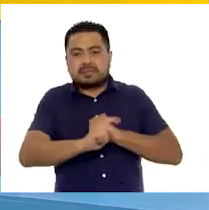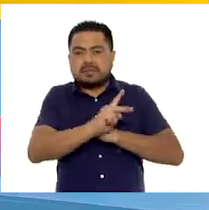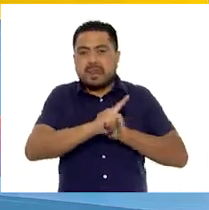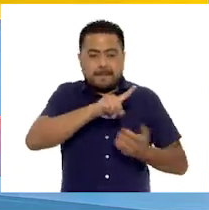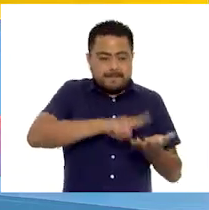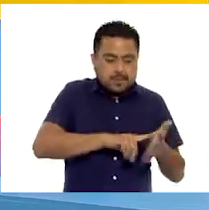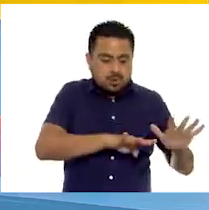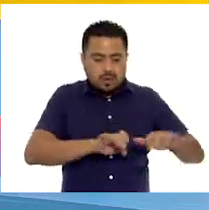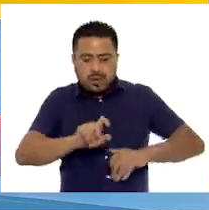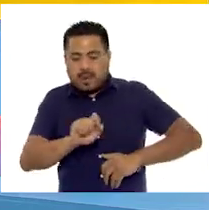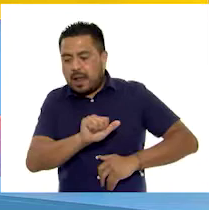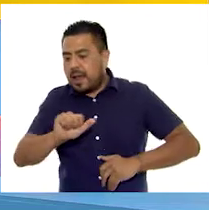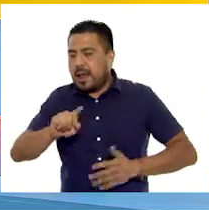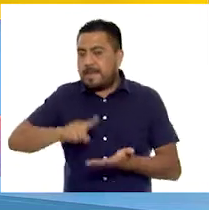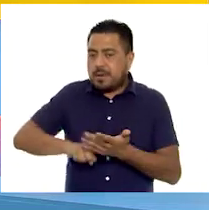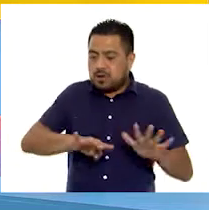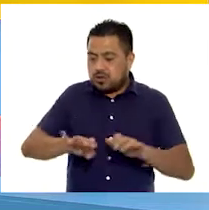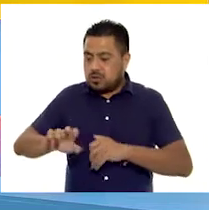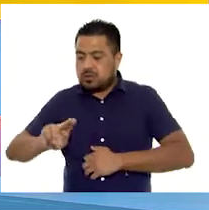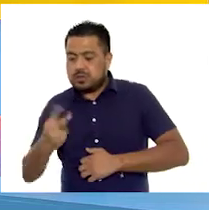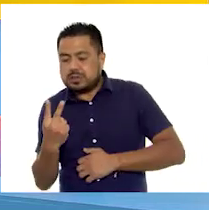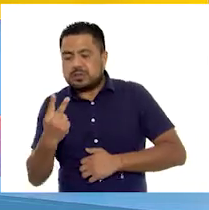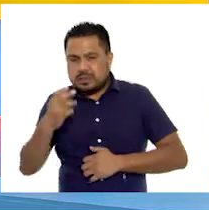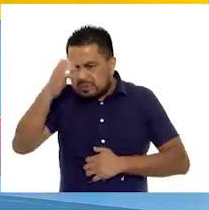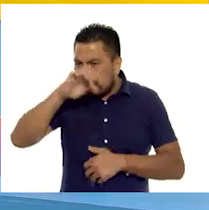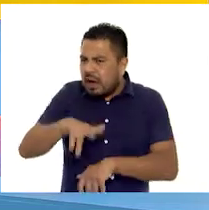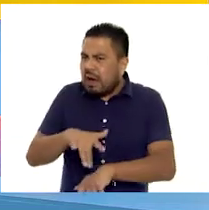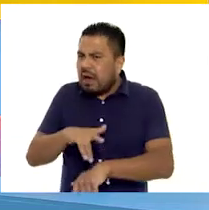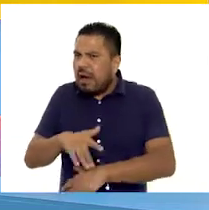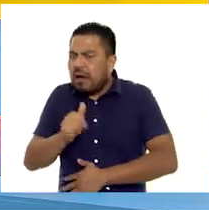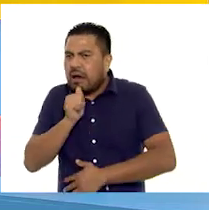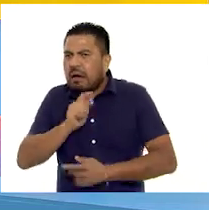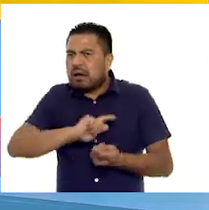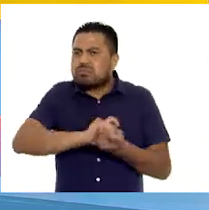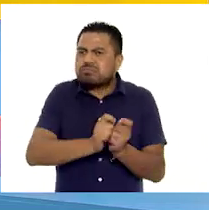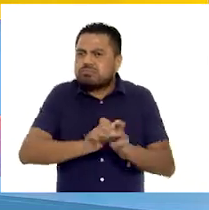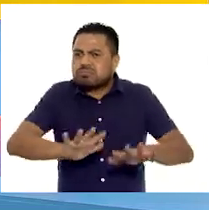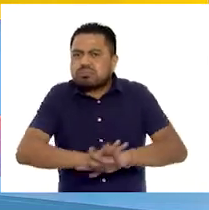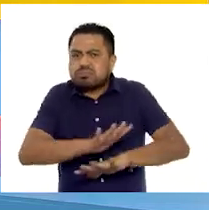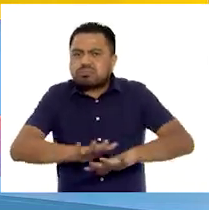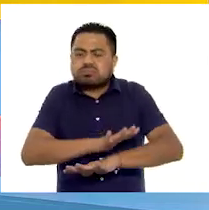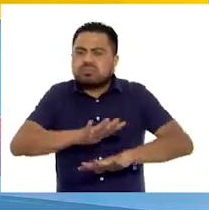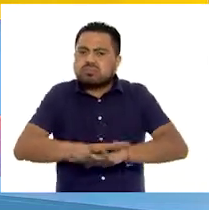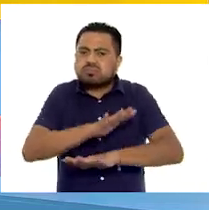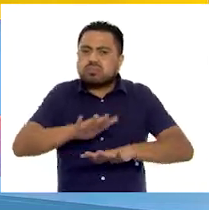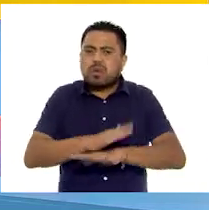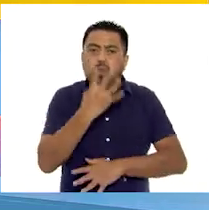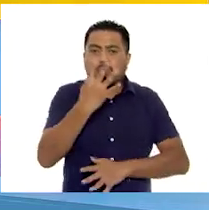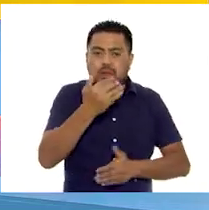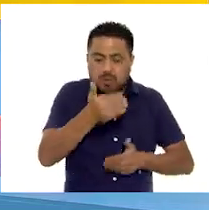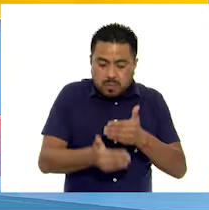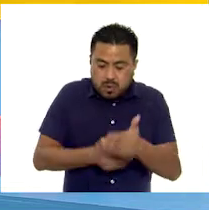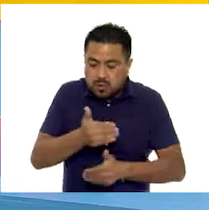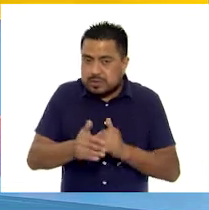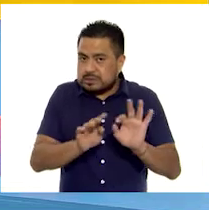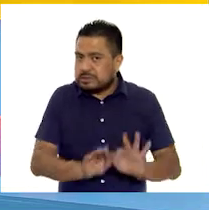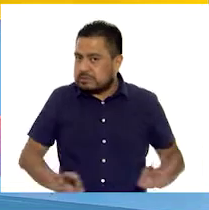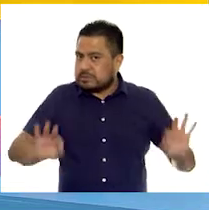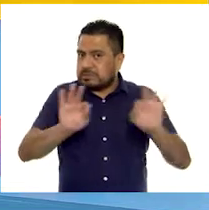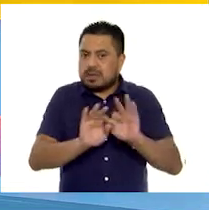1920 a 1982 experimentó una serie de transformaciones que se sustentan en cuatro procesos principales